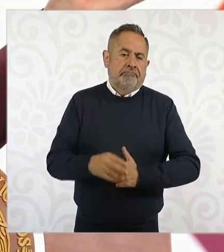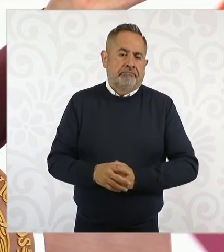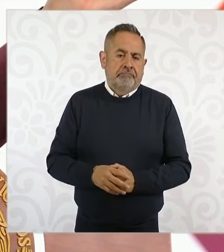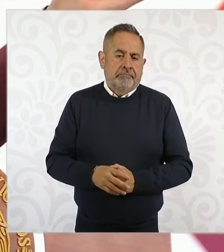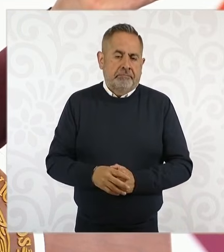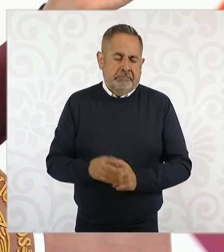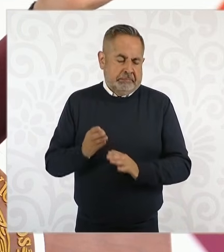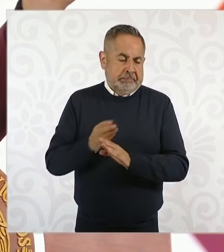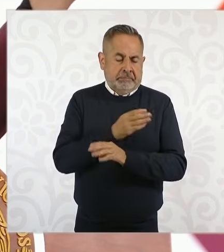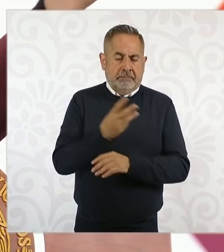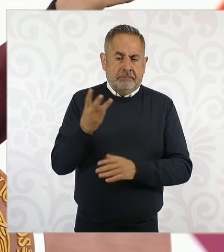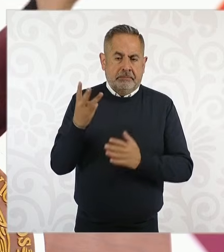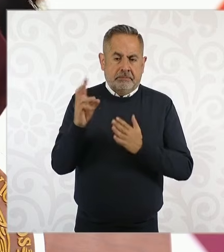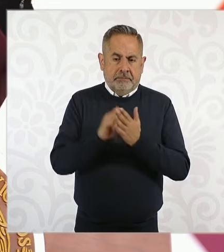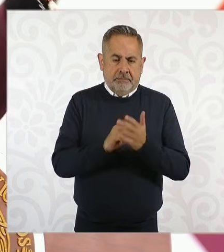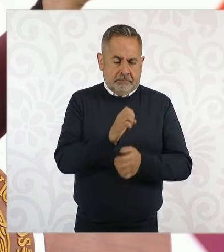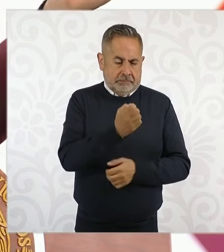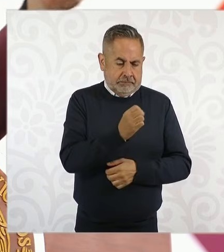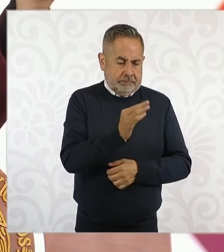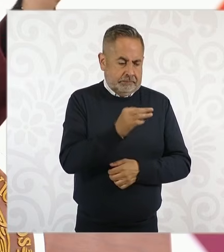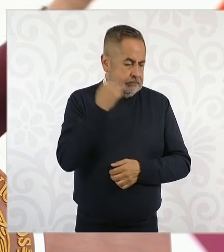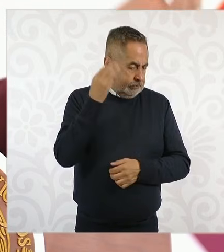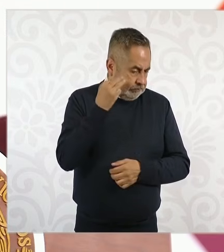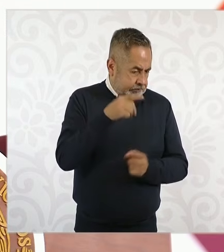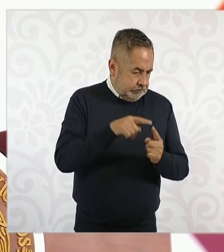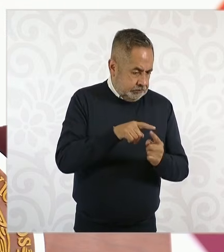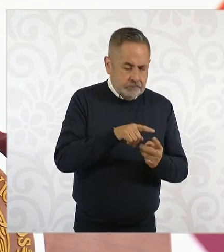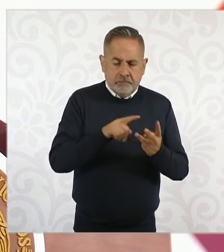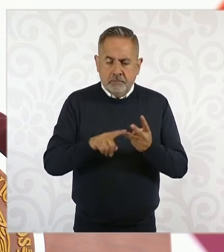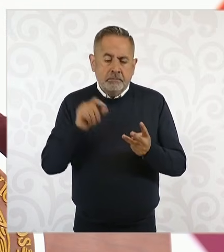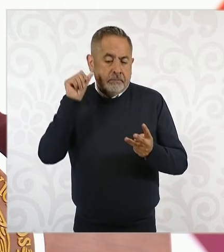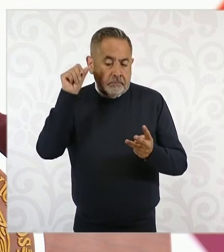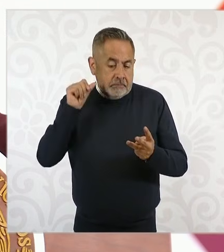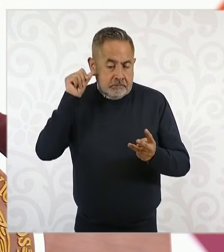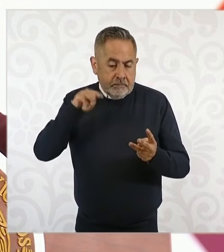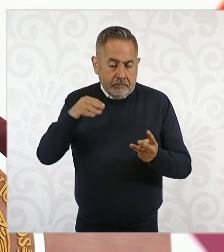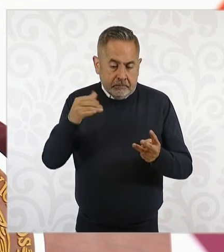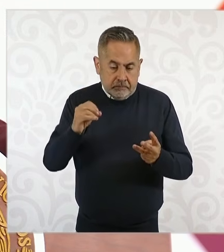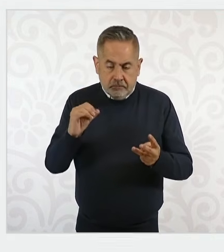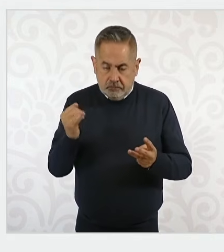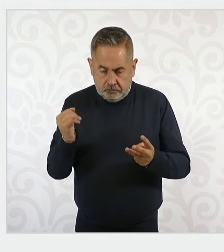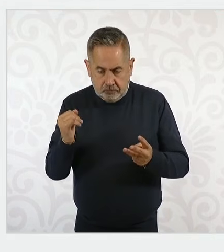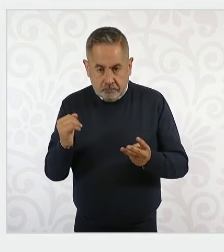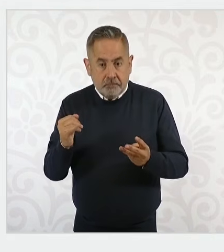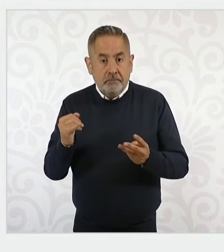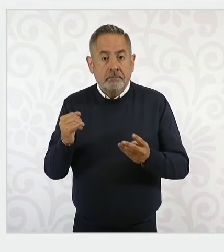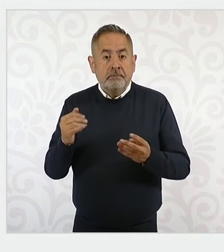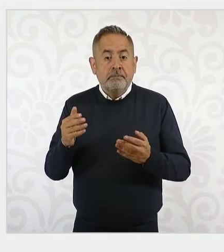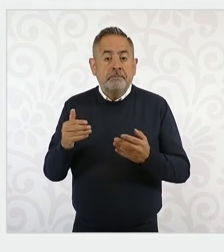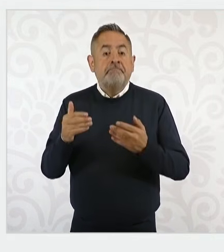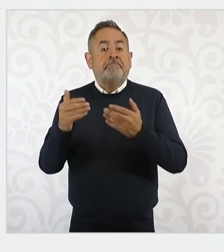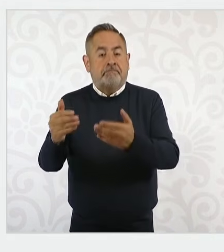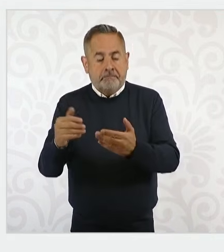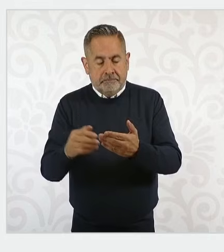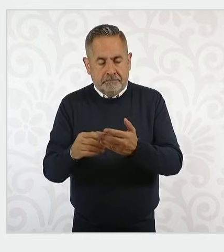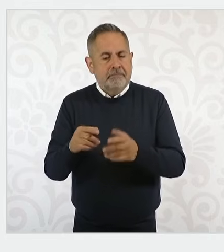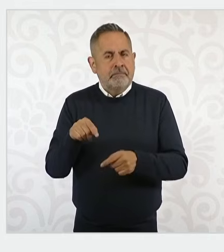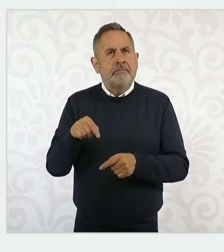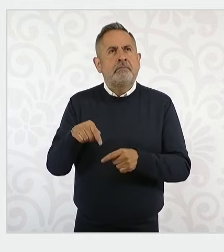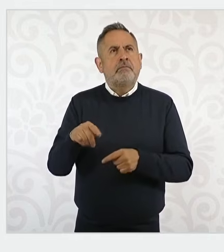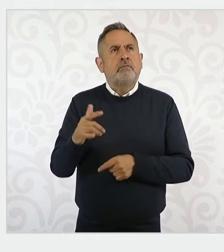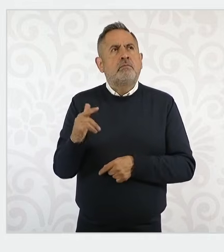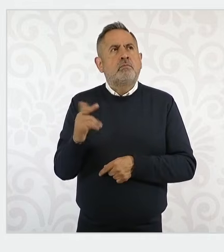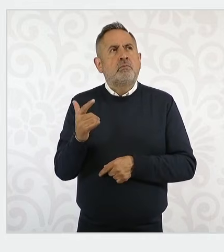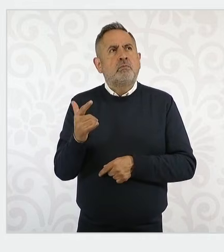Primer trimestre es enero, febrero, marzo, abril, mayo, junio, es el segundo. Y el segundo semestre, es decir,